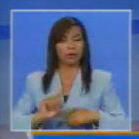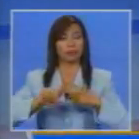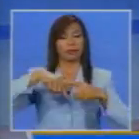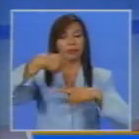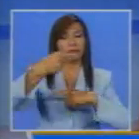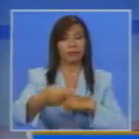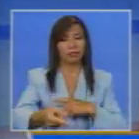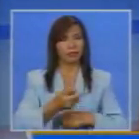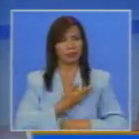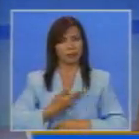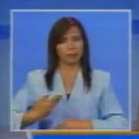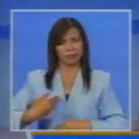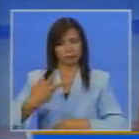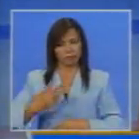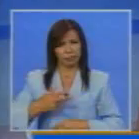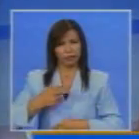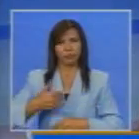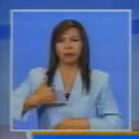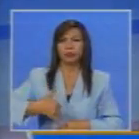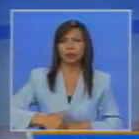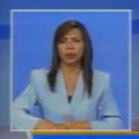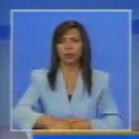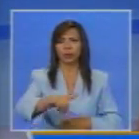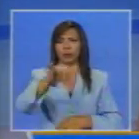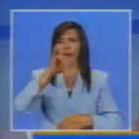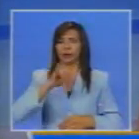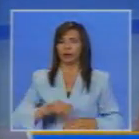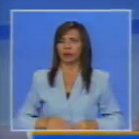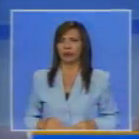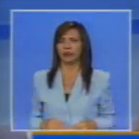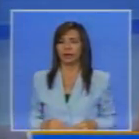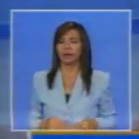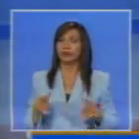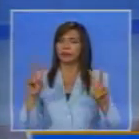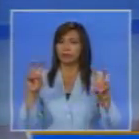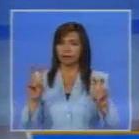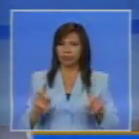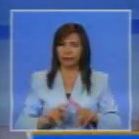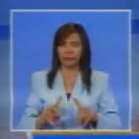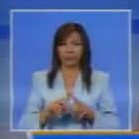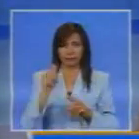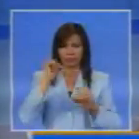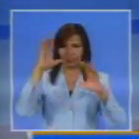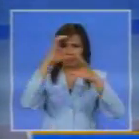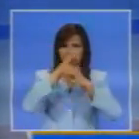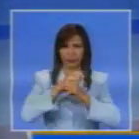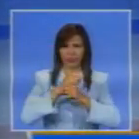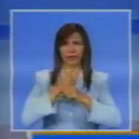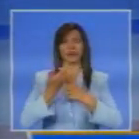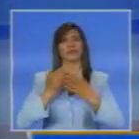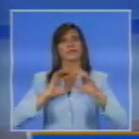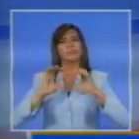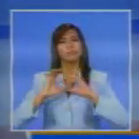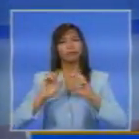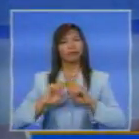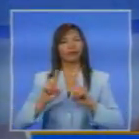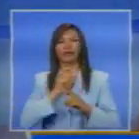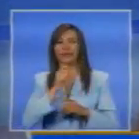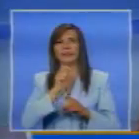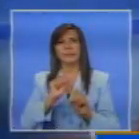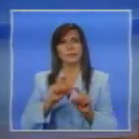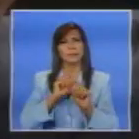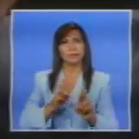reformar la Constitución para abrir paso a una nueva reelección. Este y otros temas los abordó anoche en un conversatorio con algunos